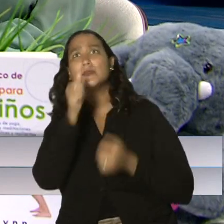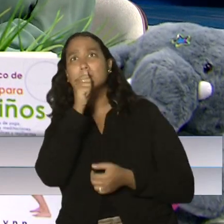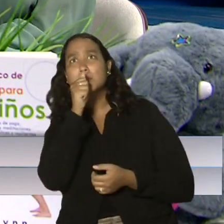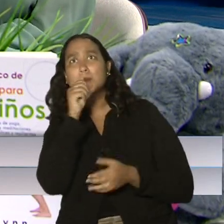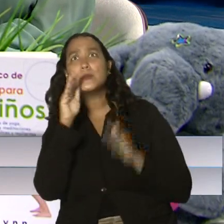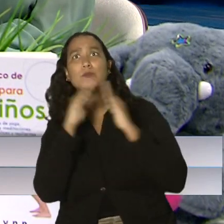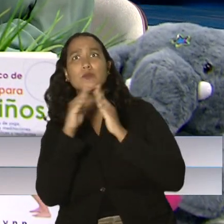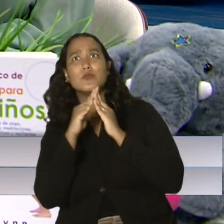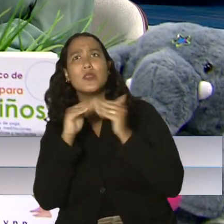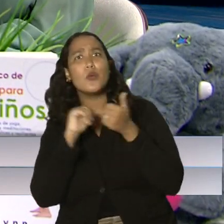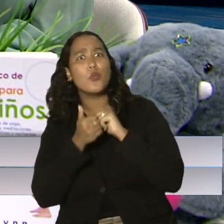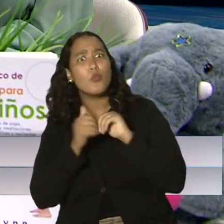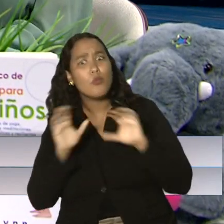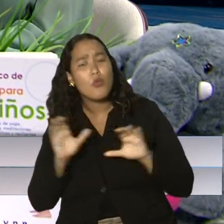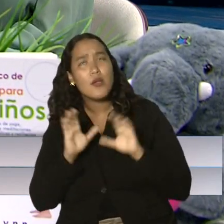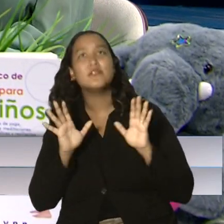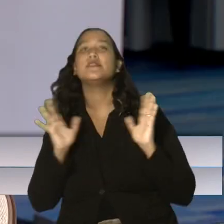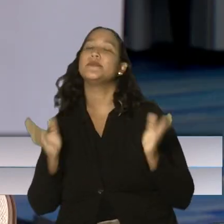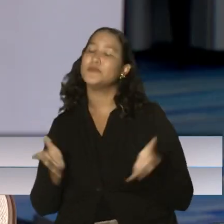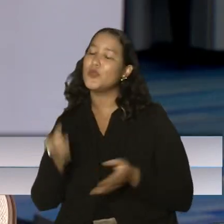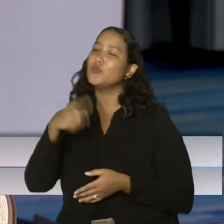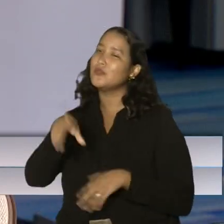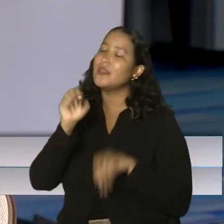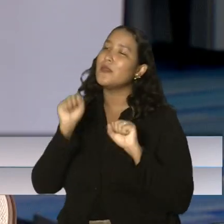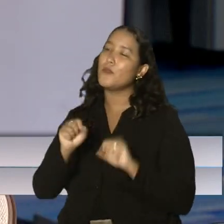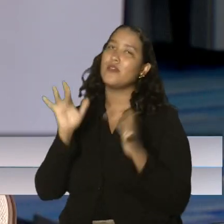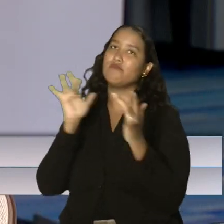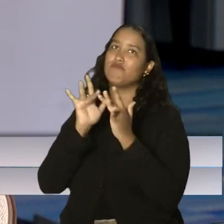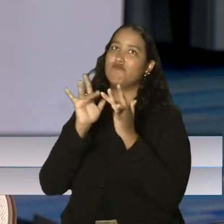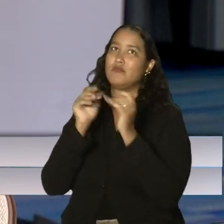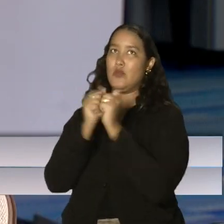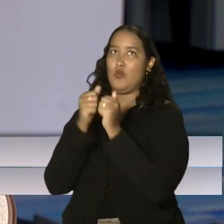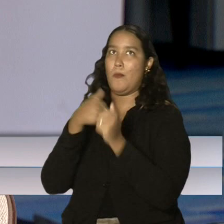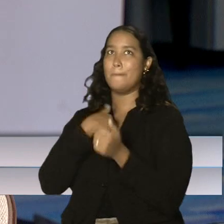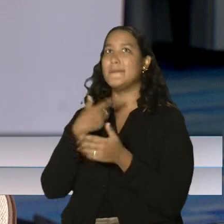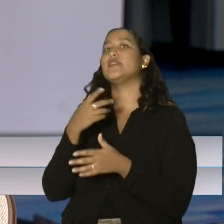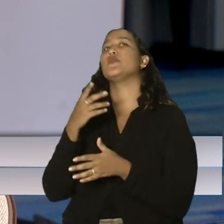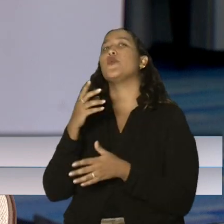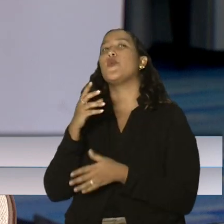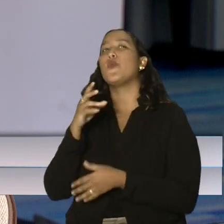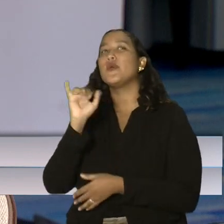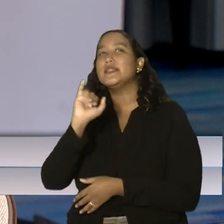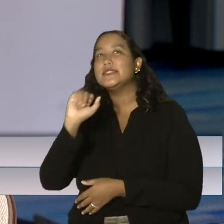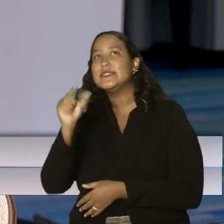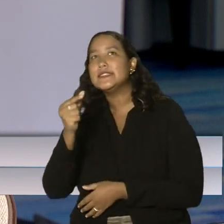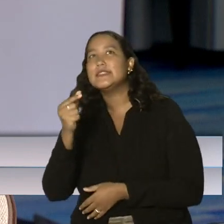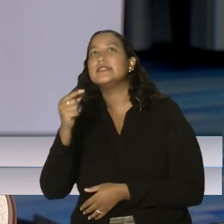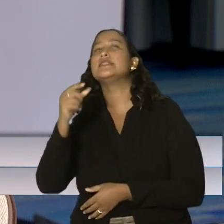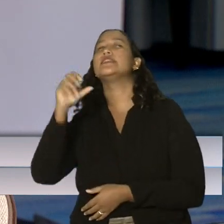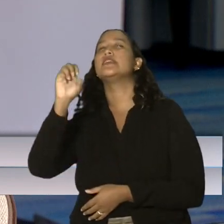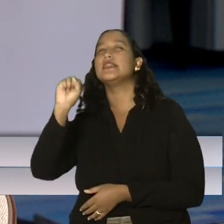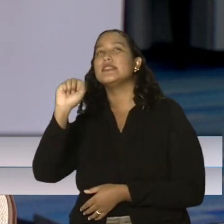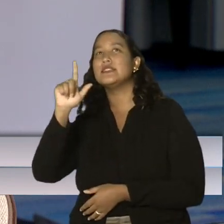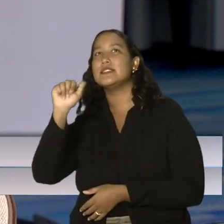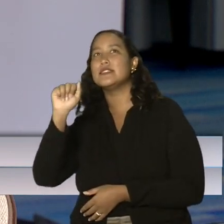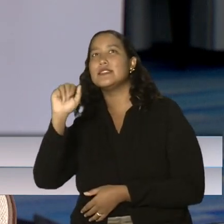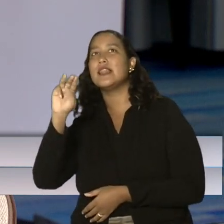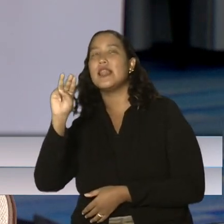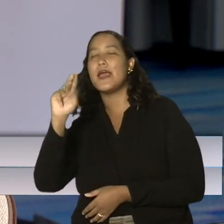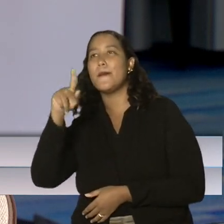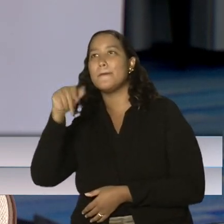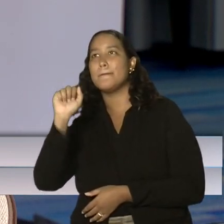hace bueno se pueden comunicar conmigo a través de las redes sociales es slime Party workshop Puerto Rico o al